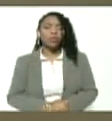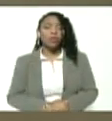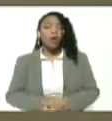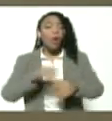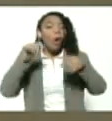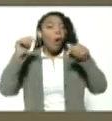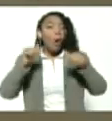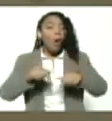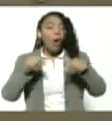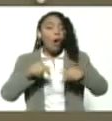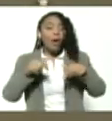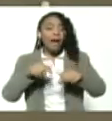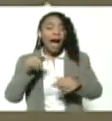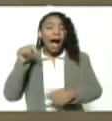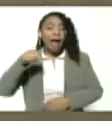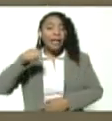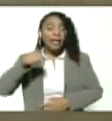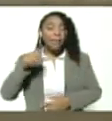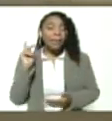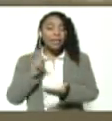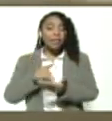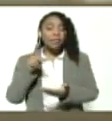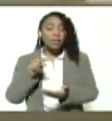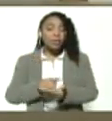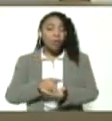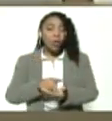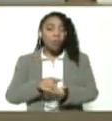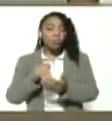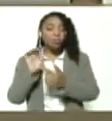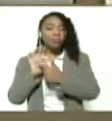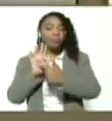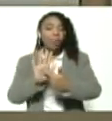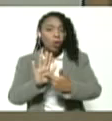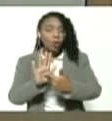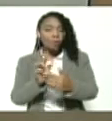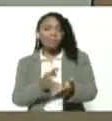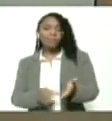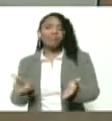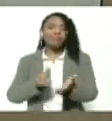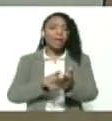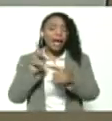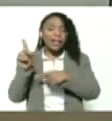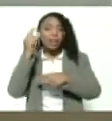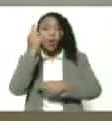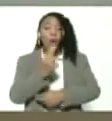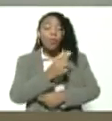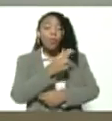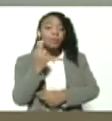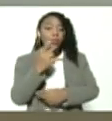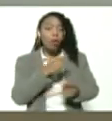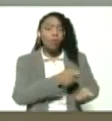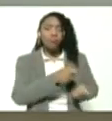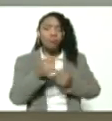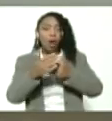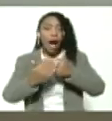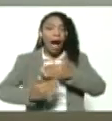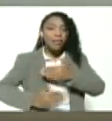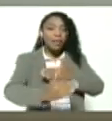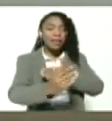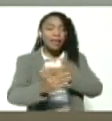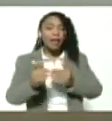hoy estamos con nuestra presencia aquí, estamos reiterando ese compromiso y lo llevaremos adelante